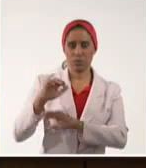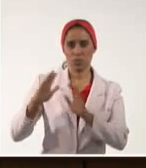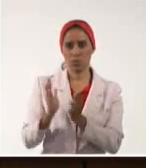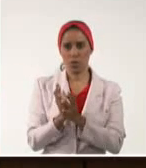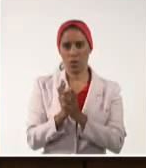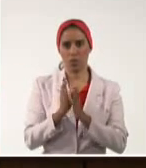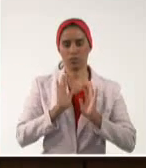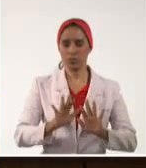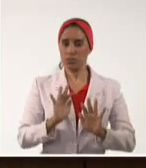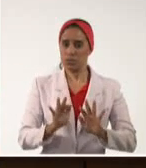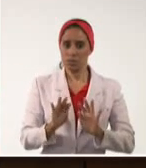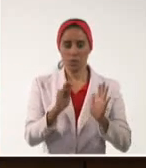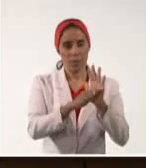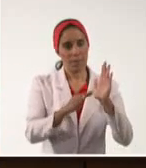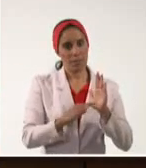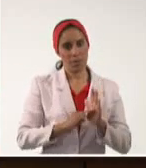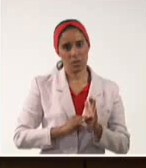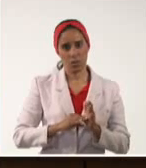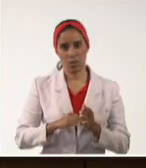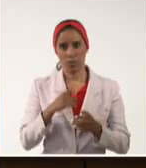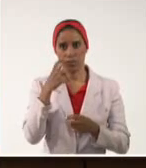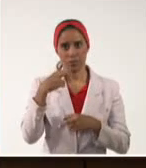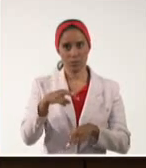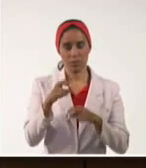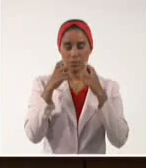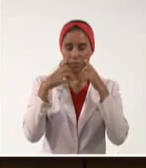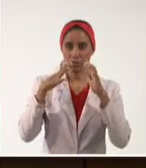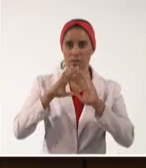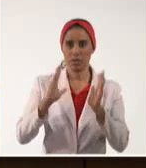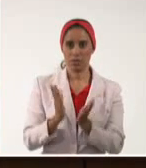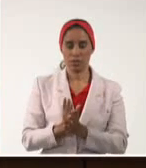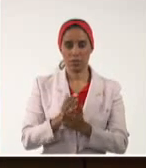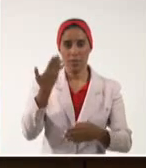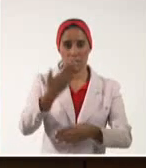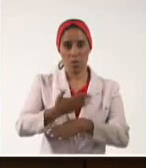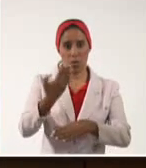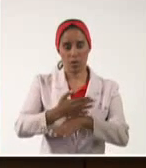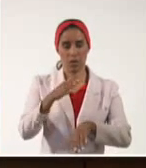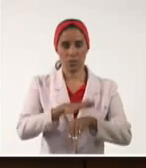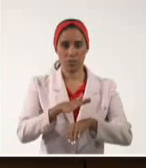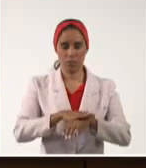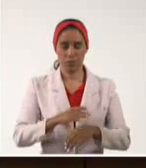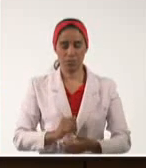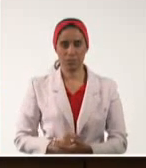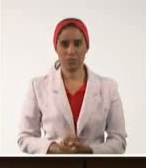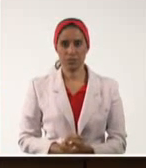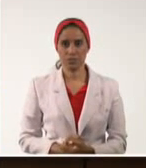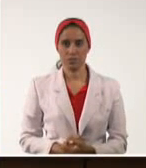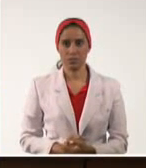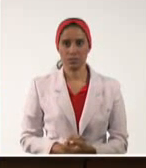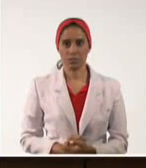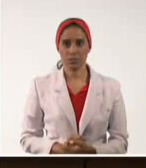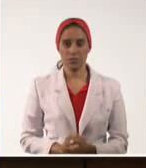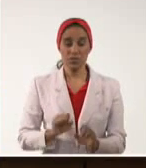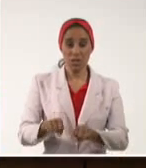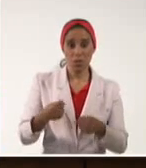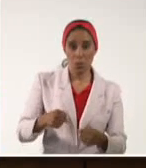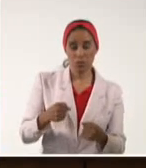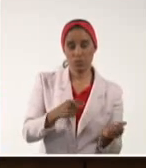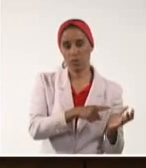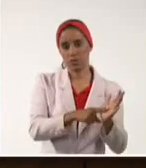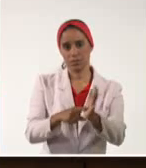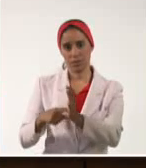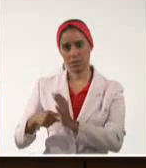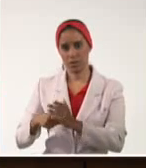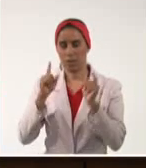estos métodos en medio del reforzamiento del bloqueo. El estímulo que representa la política de Estados